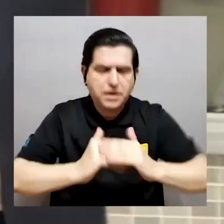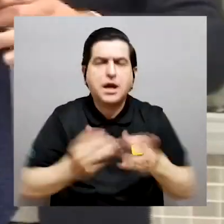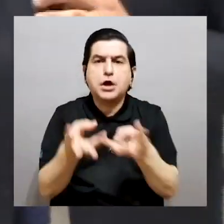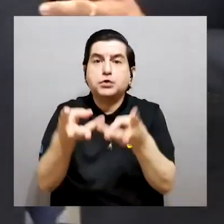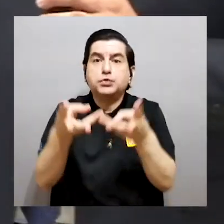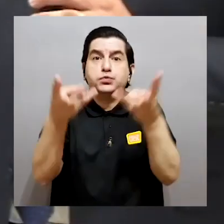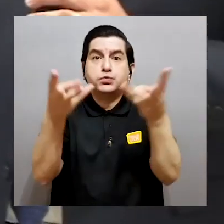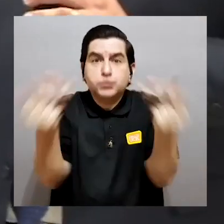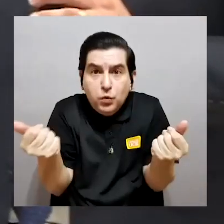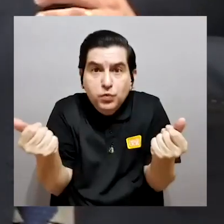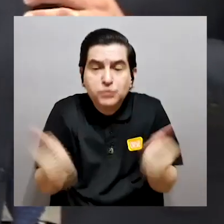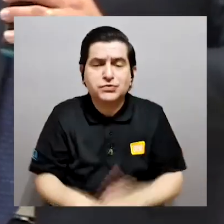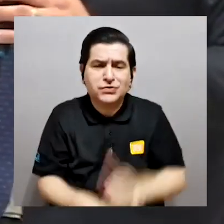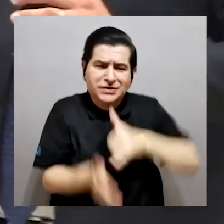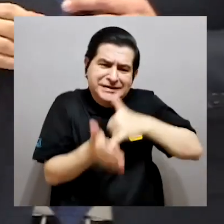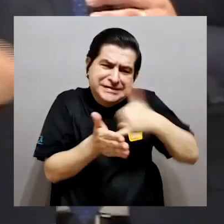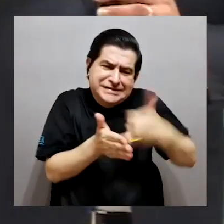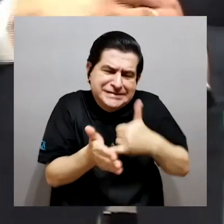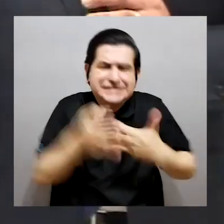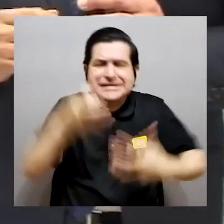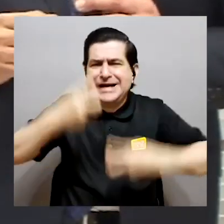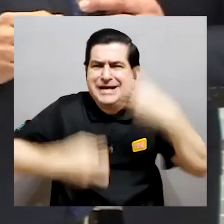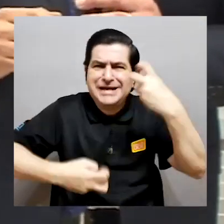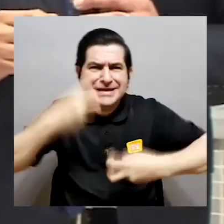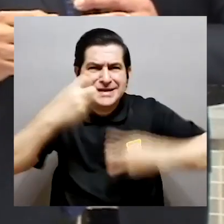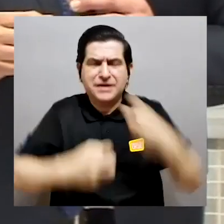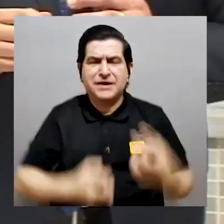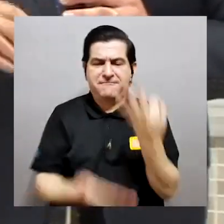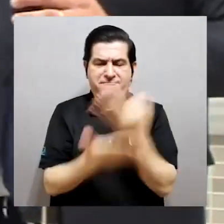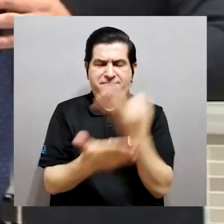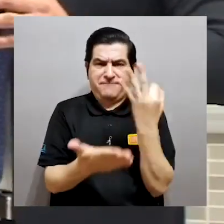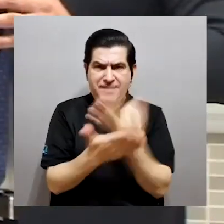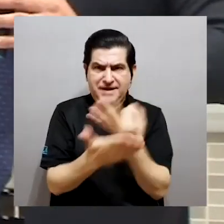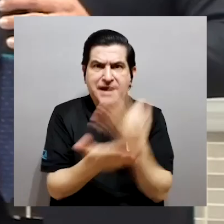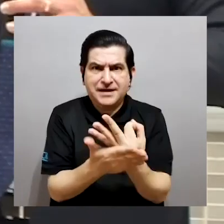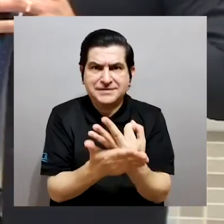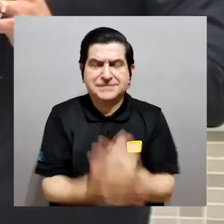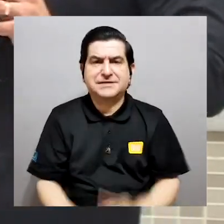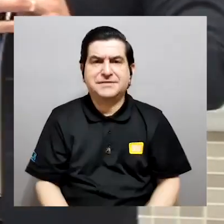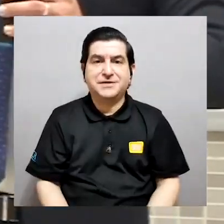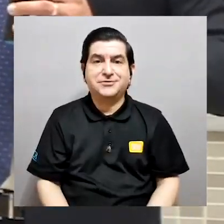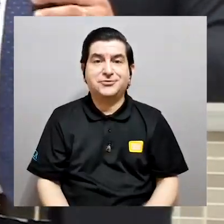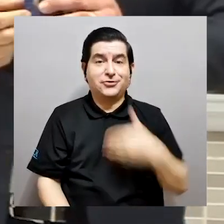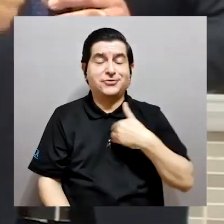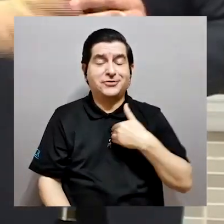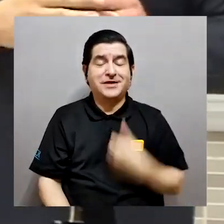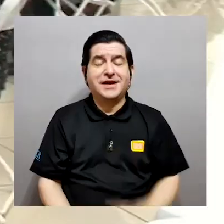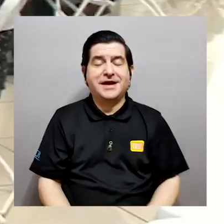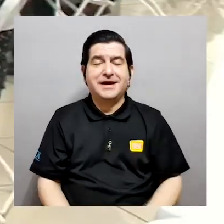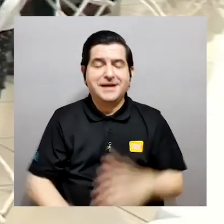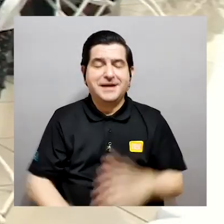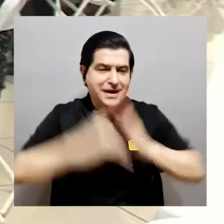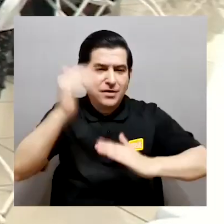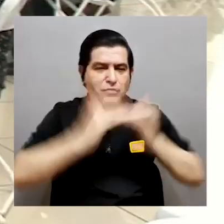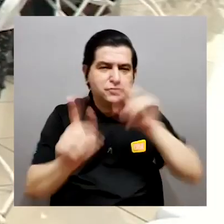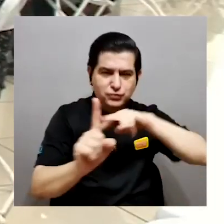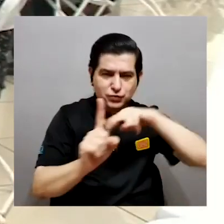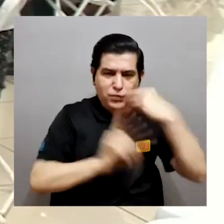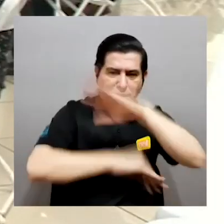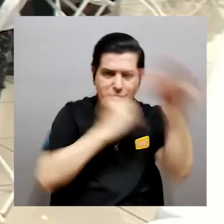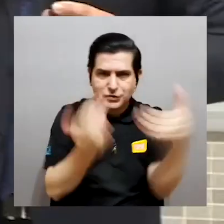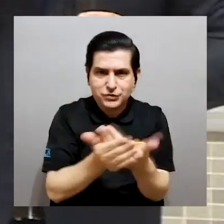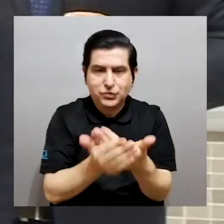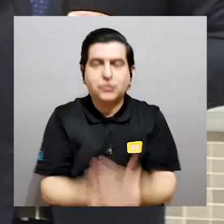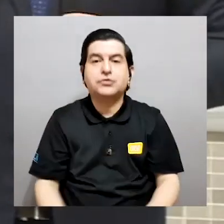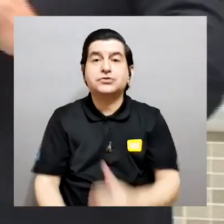y la salida, digamos, a las debilidades y a las problemáticas, digamos, del financiamiento es algo, digamos, que tiene que construirse con esa visión